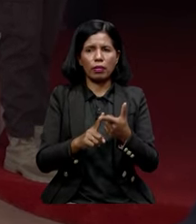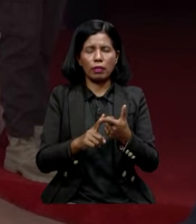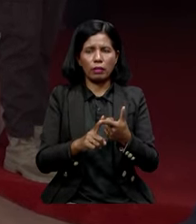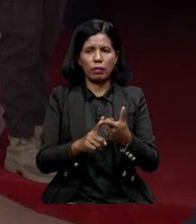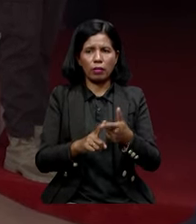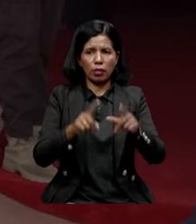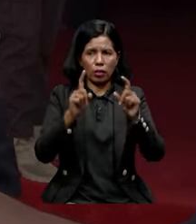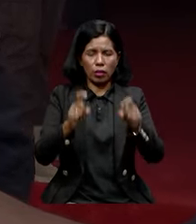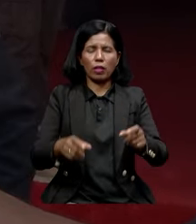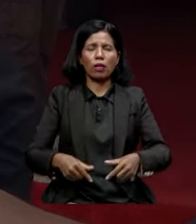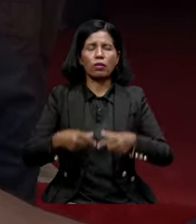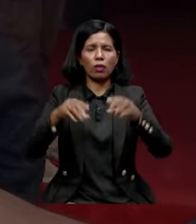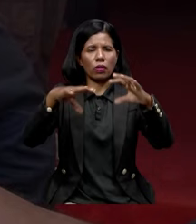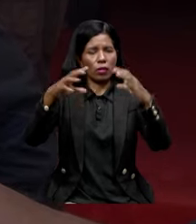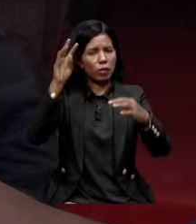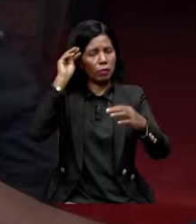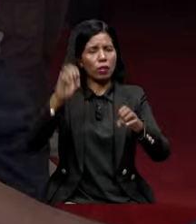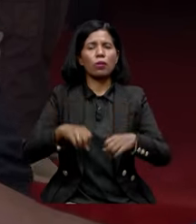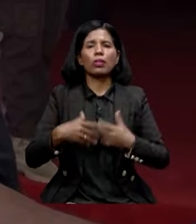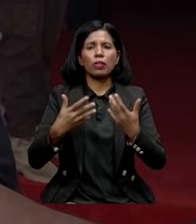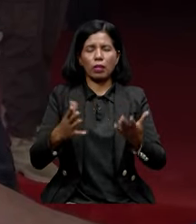tem que ir a deliberação do Conselho Ministro para o Insac